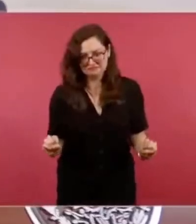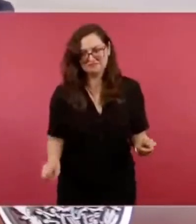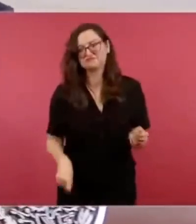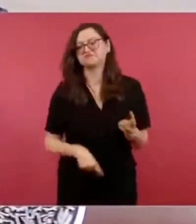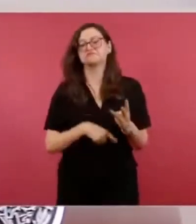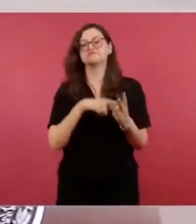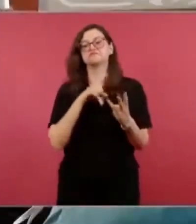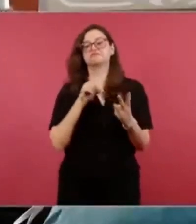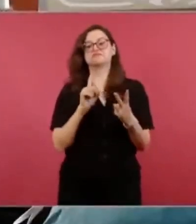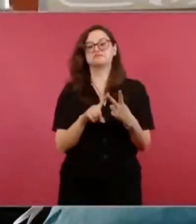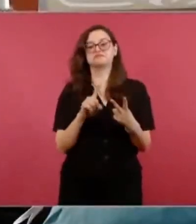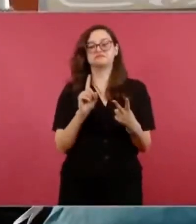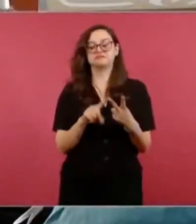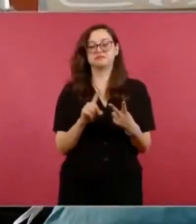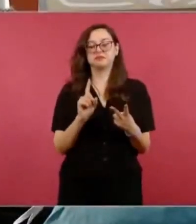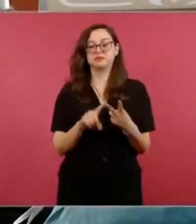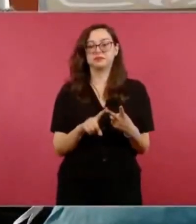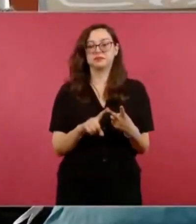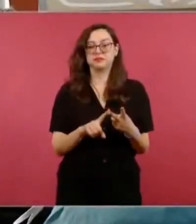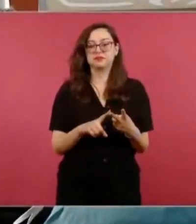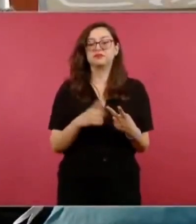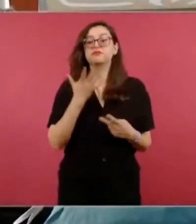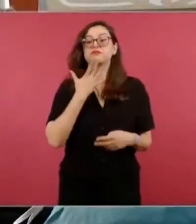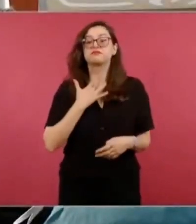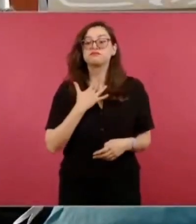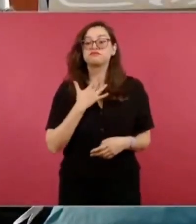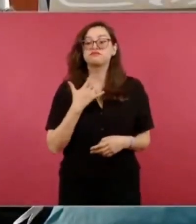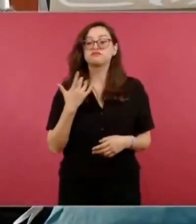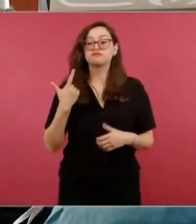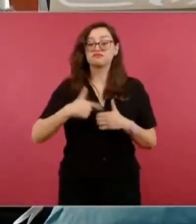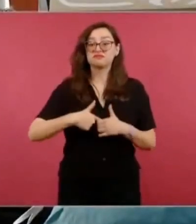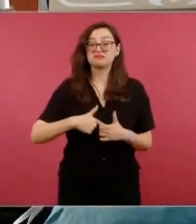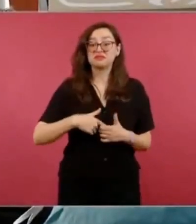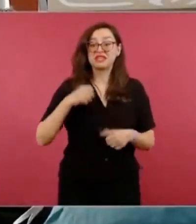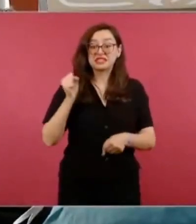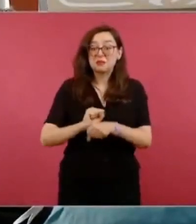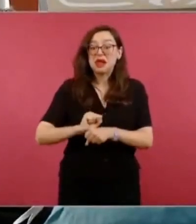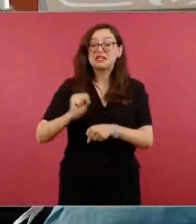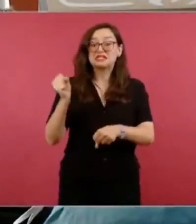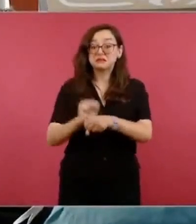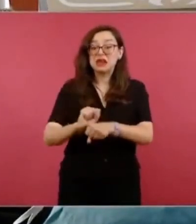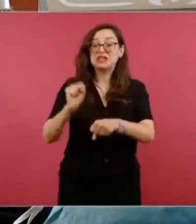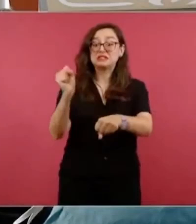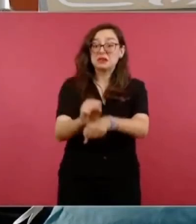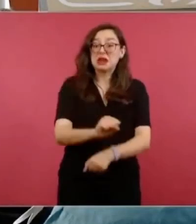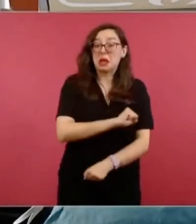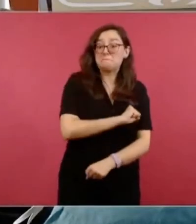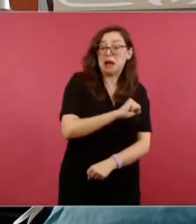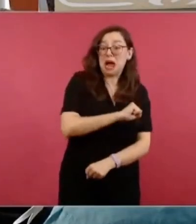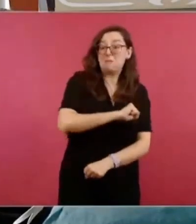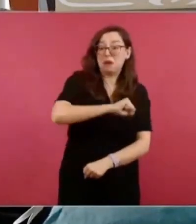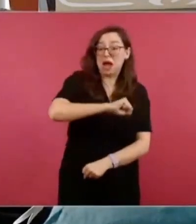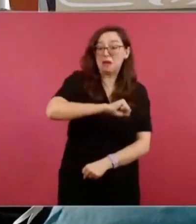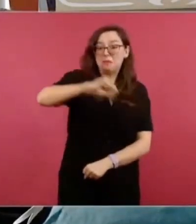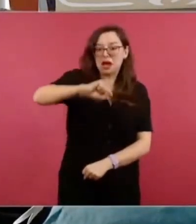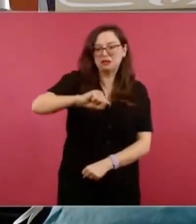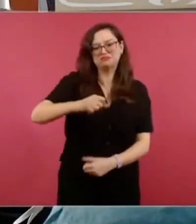aquí no ha habido gasolinazos como era antes, y te lo puedo probar.